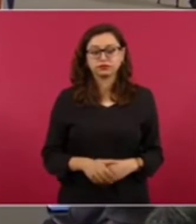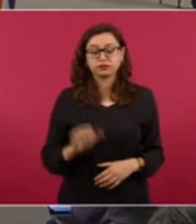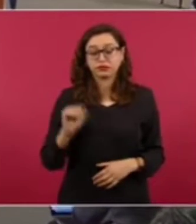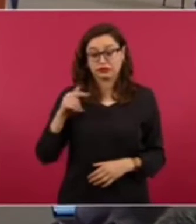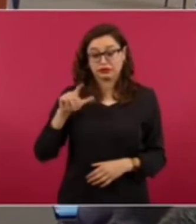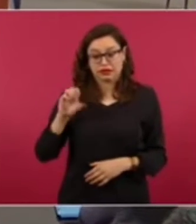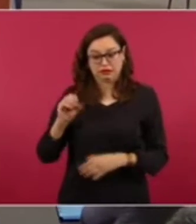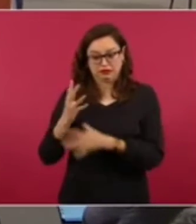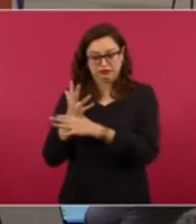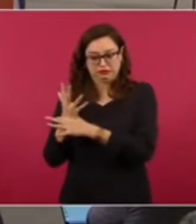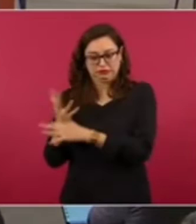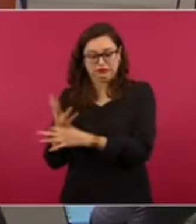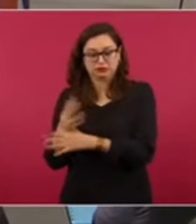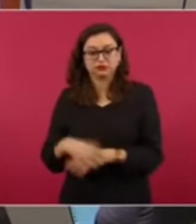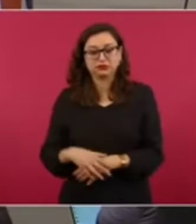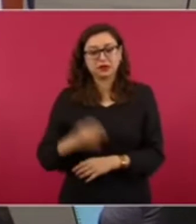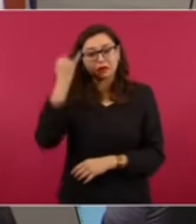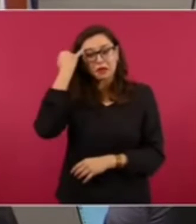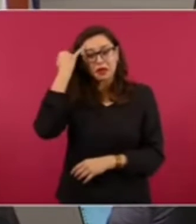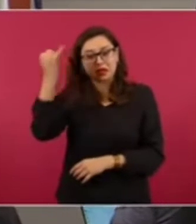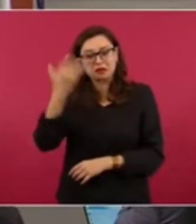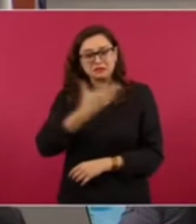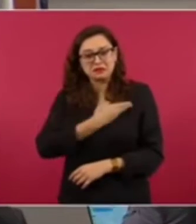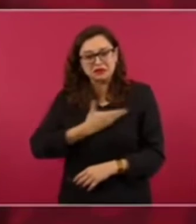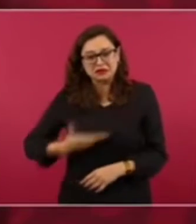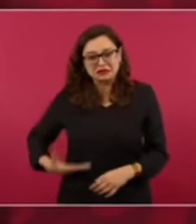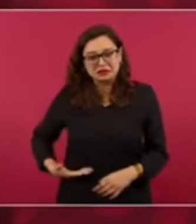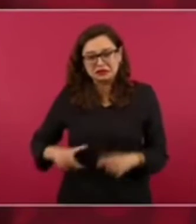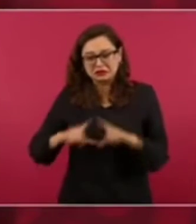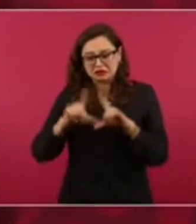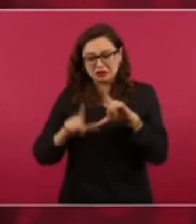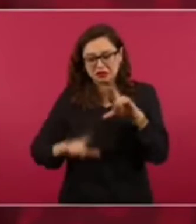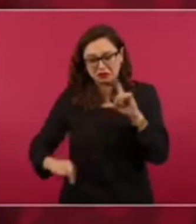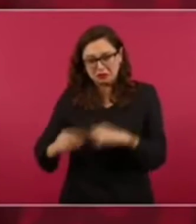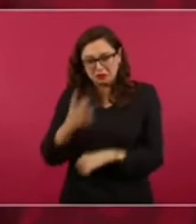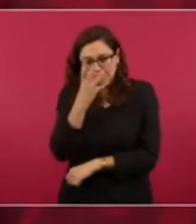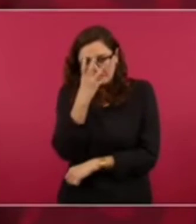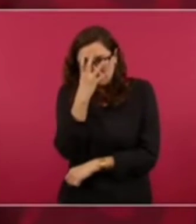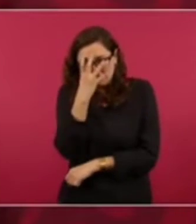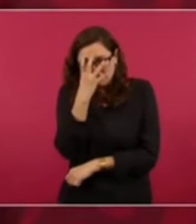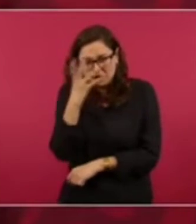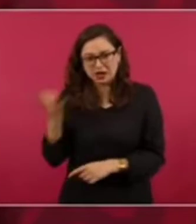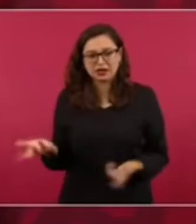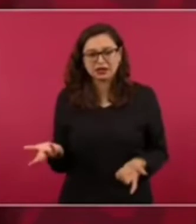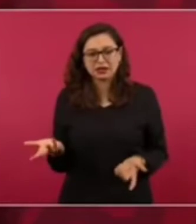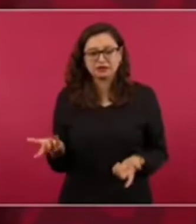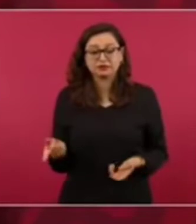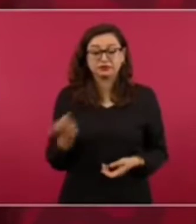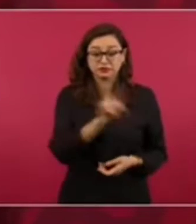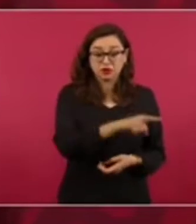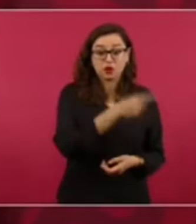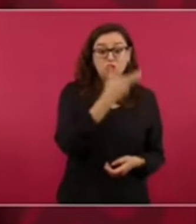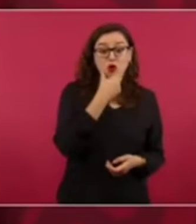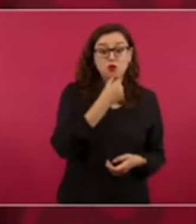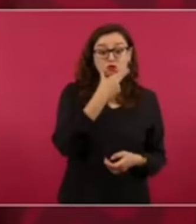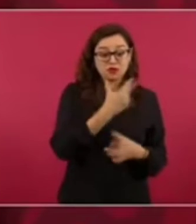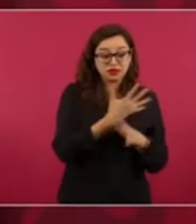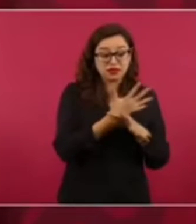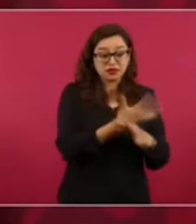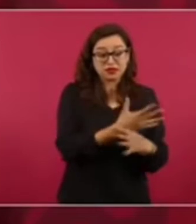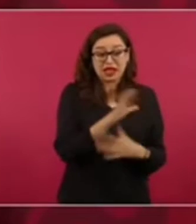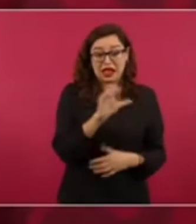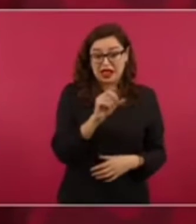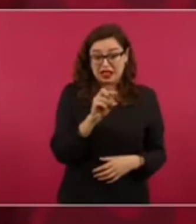para los mexicanos. Le président Calderón, el presidente Calderón no podía tomar